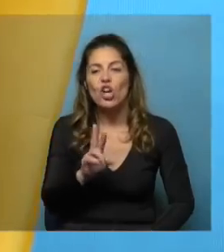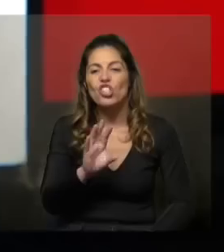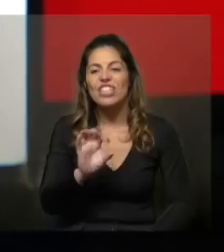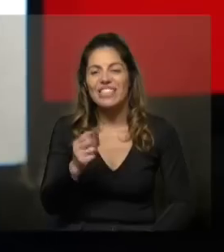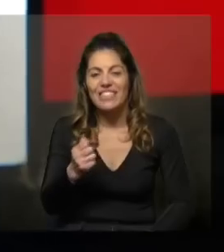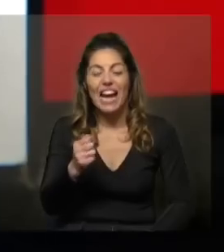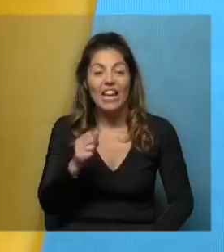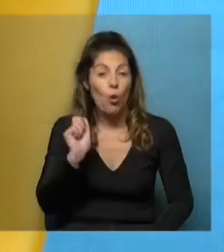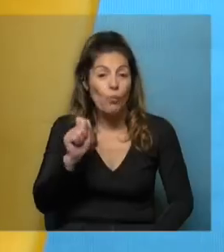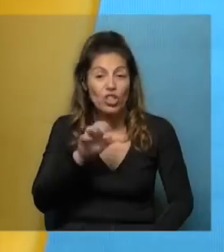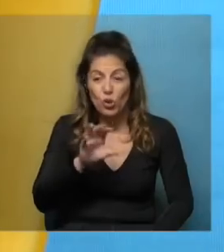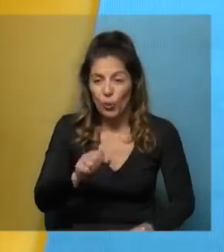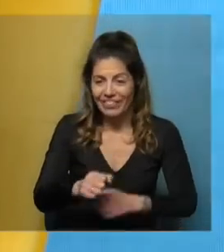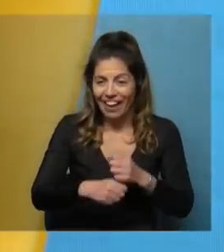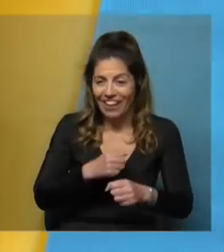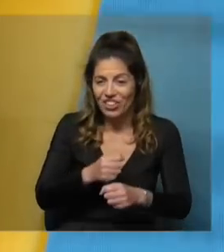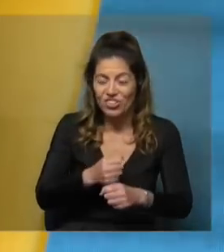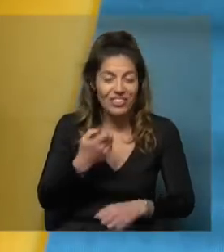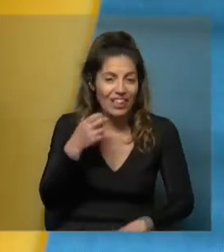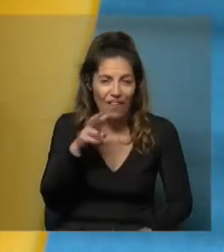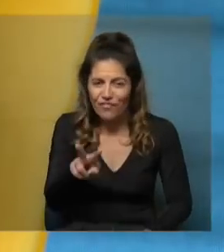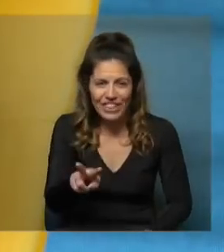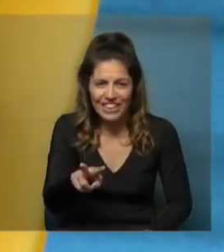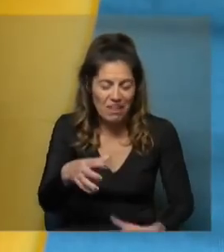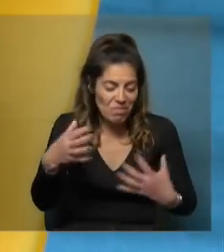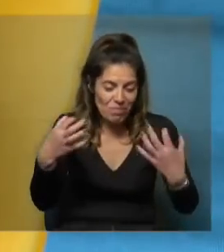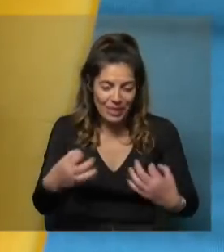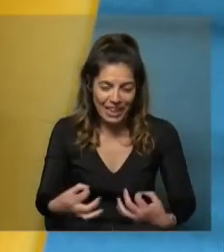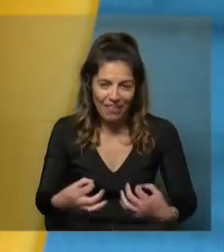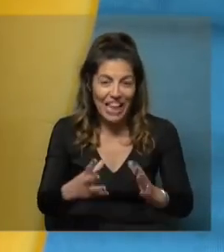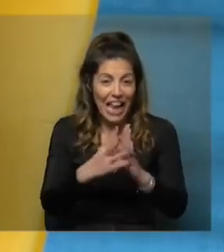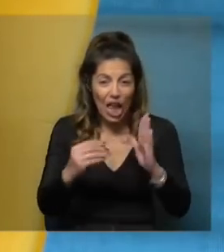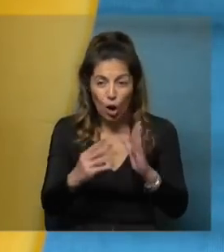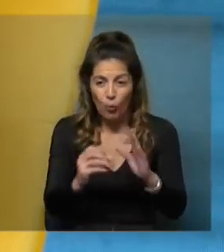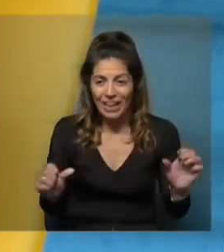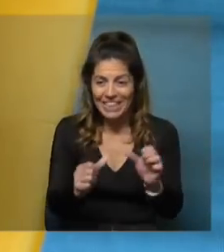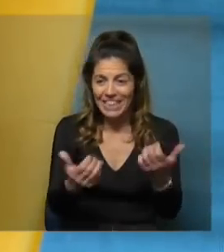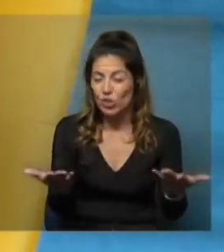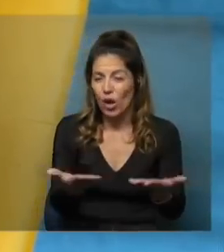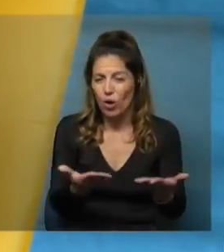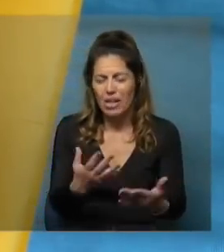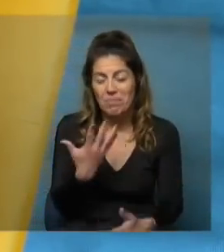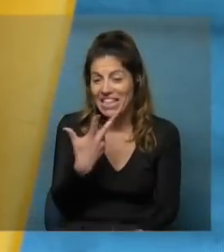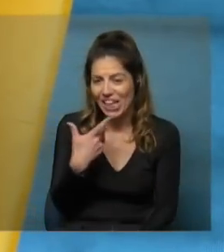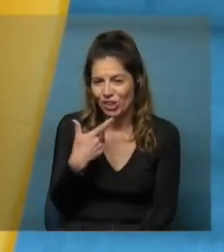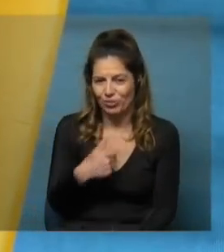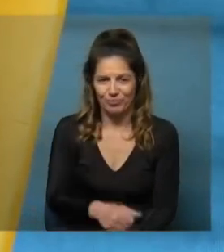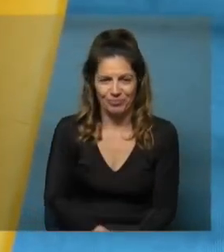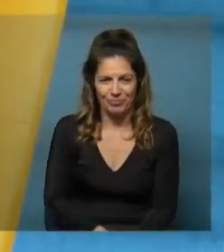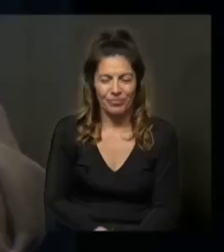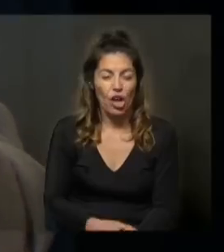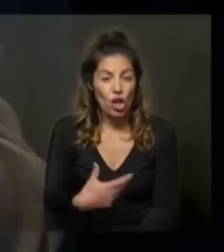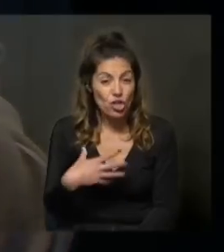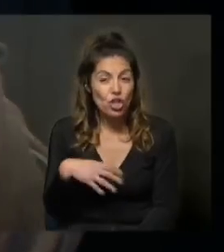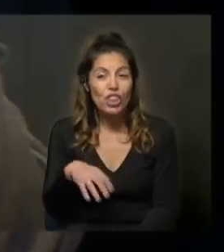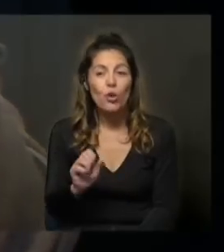años y la vi y está impecable de la copia que se hizo ahora me encantó Mirá yo